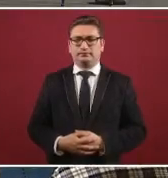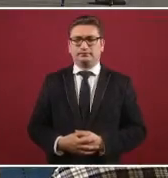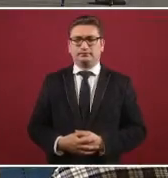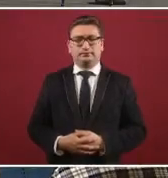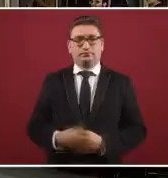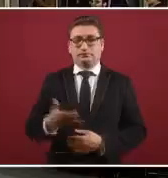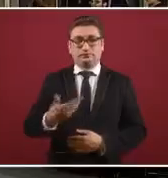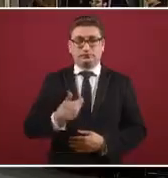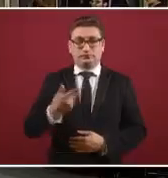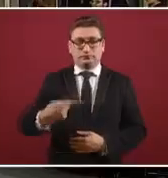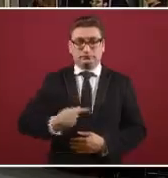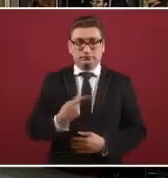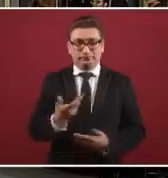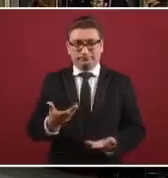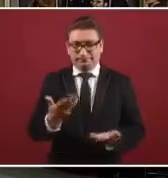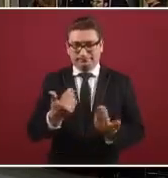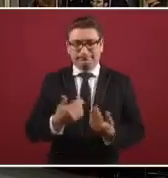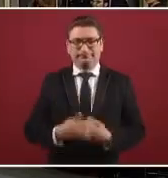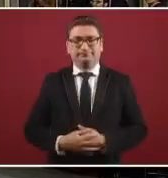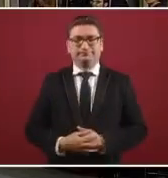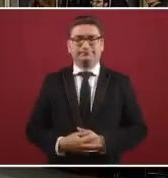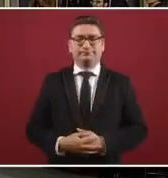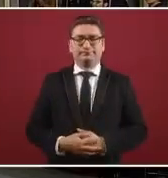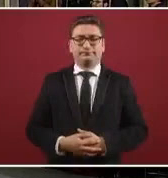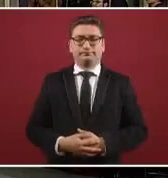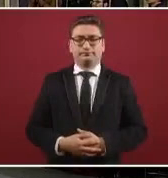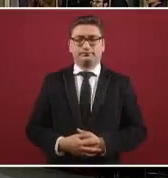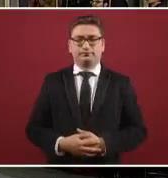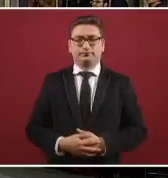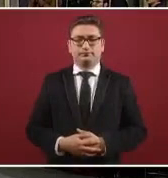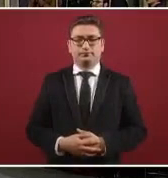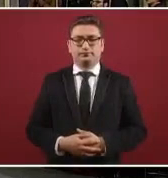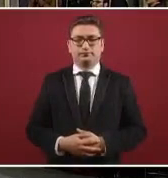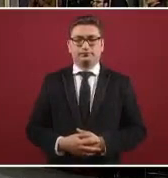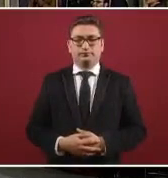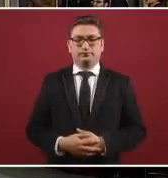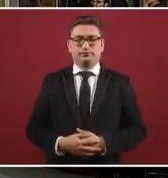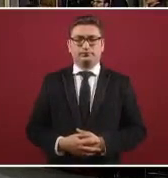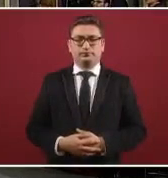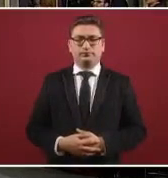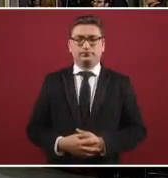A la orden. Sí, dígame. Sí.